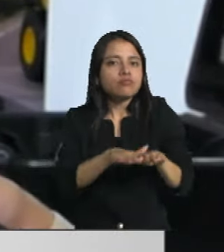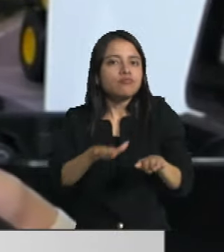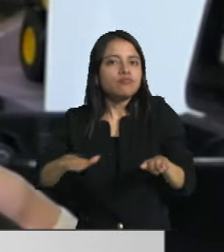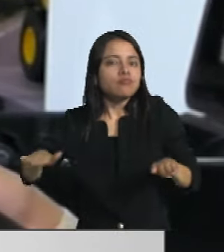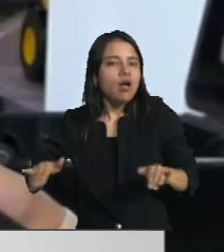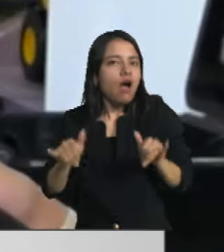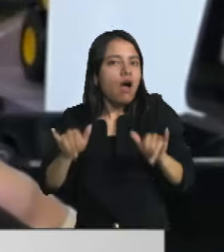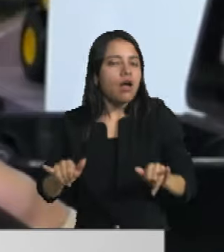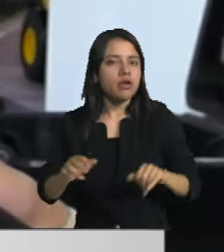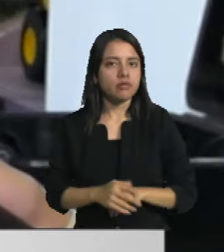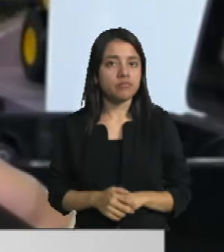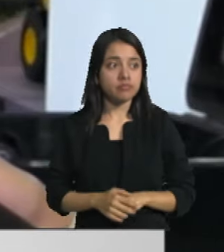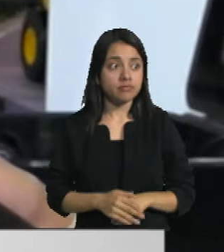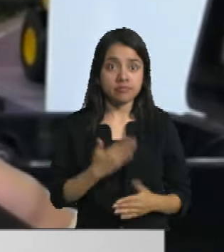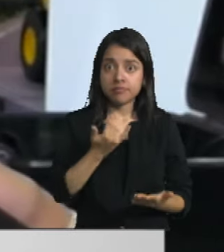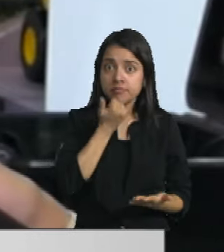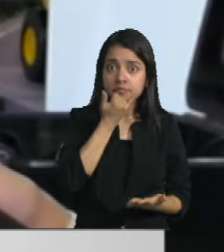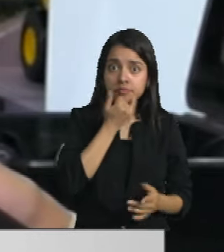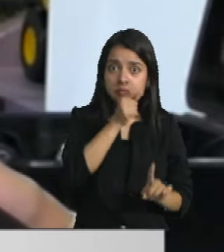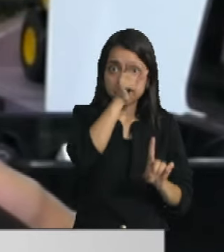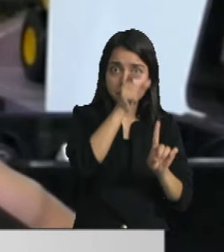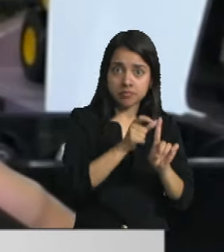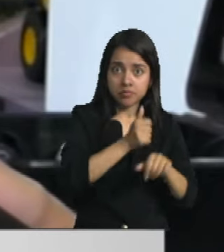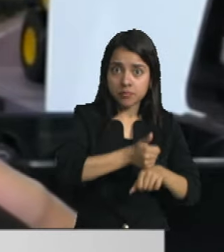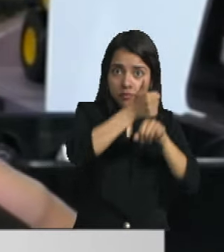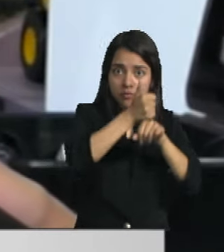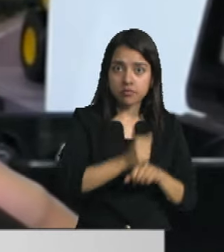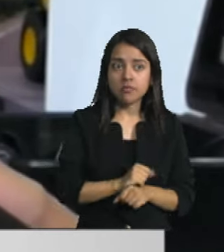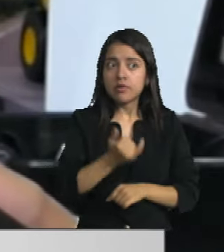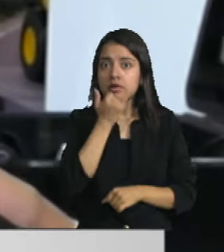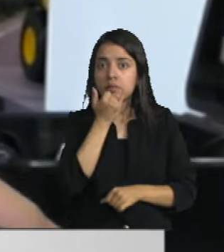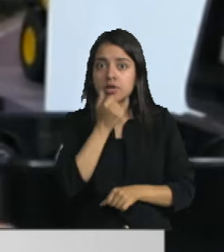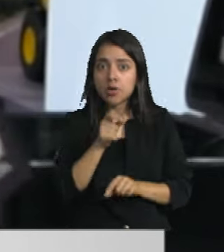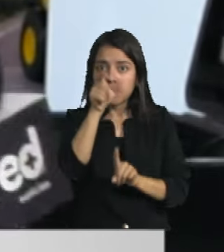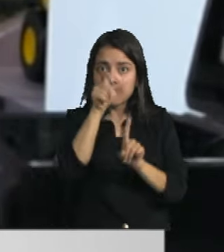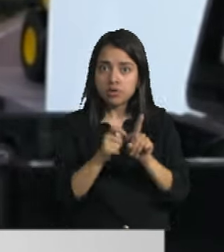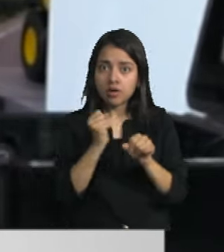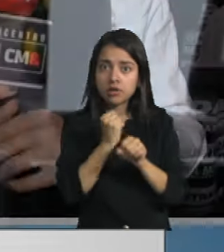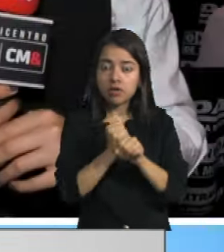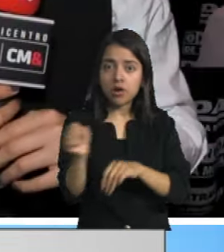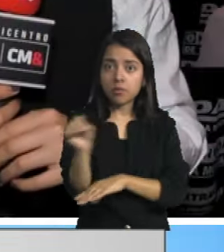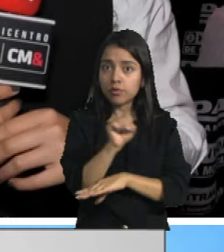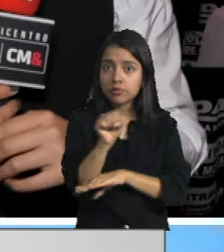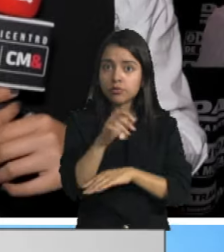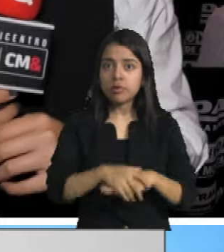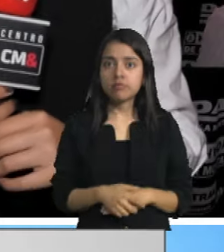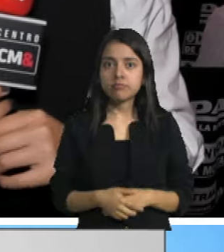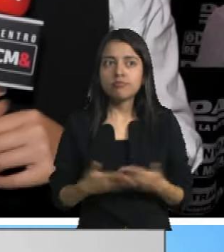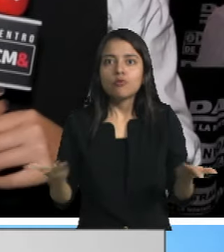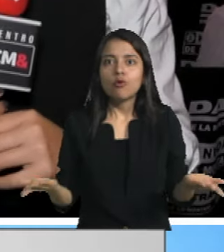realmente con ese propietario que va a perder muchísimo dinero por no contar con el gas suficiente?